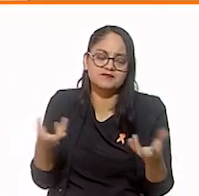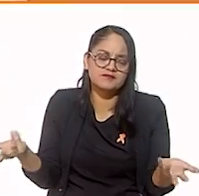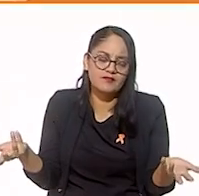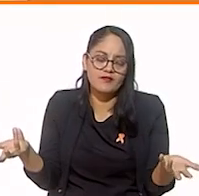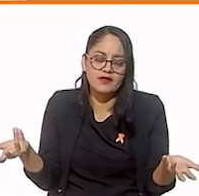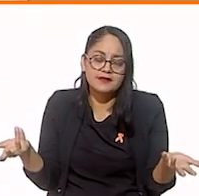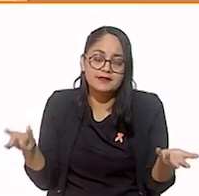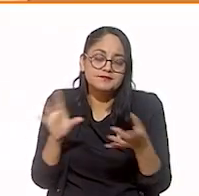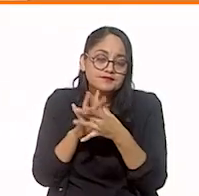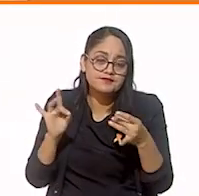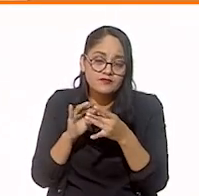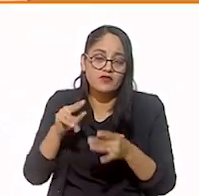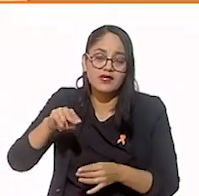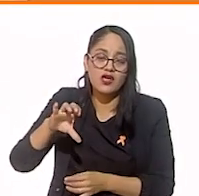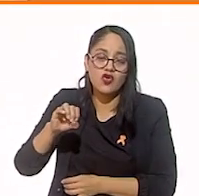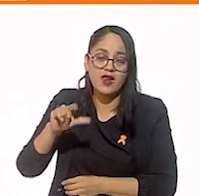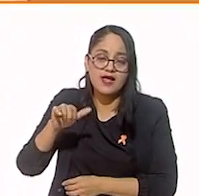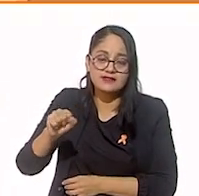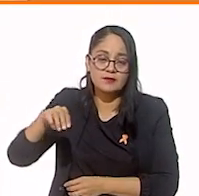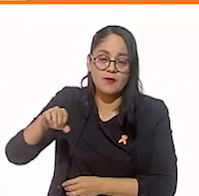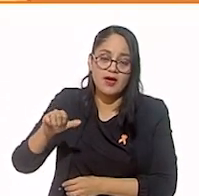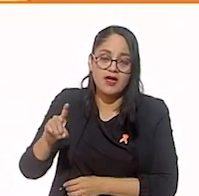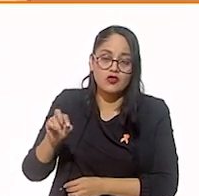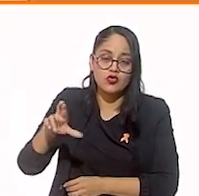de Nicolás Maduro como un